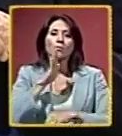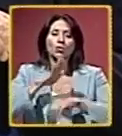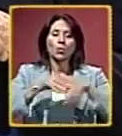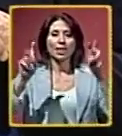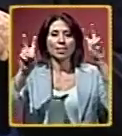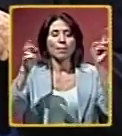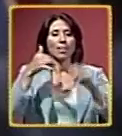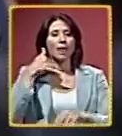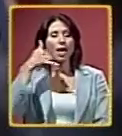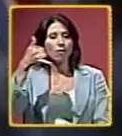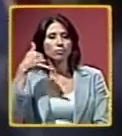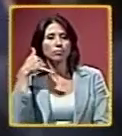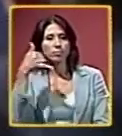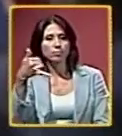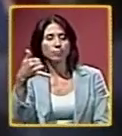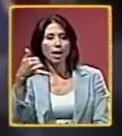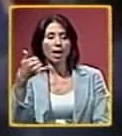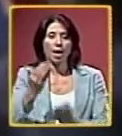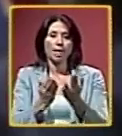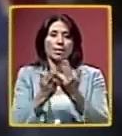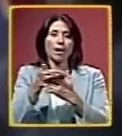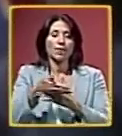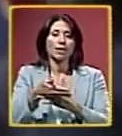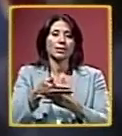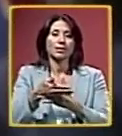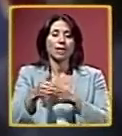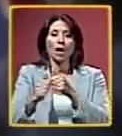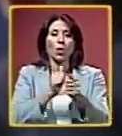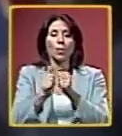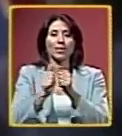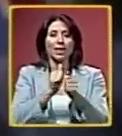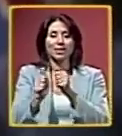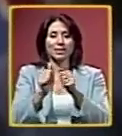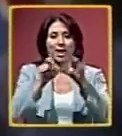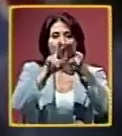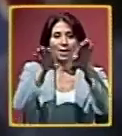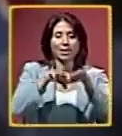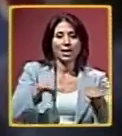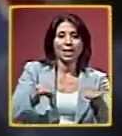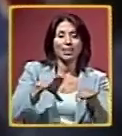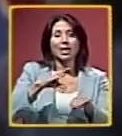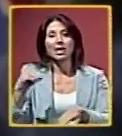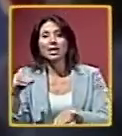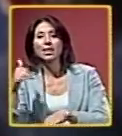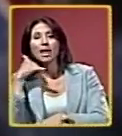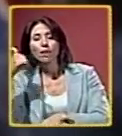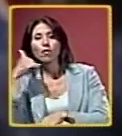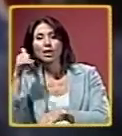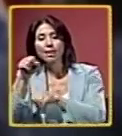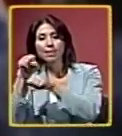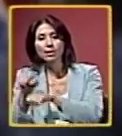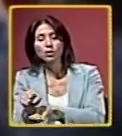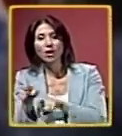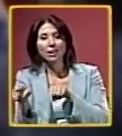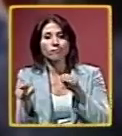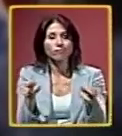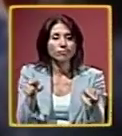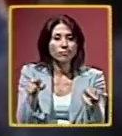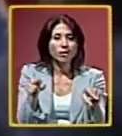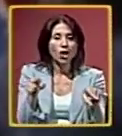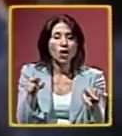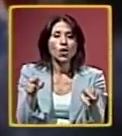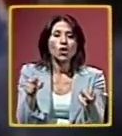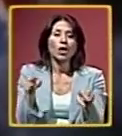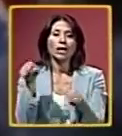la telefonía, donde a través de la competencia entre la Internet y la telefonía tradicional, los costos se han